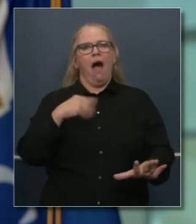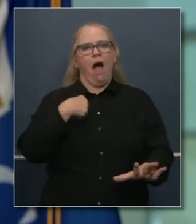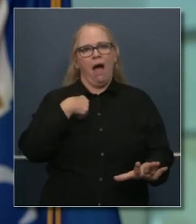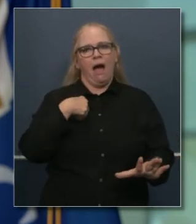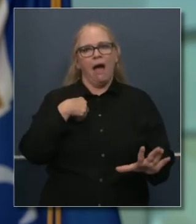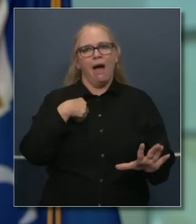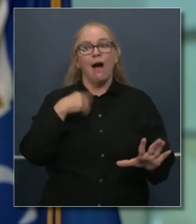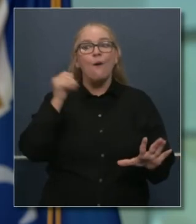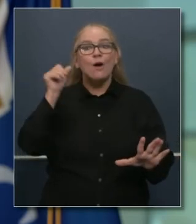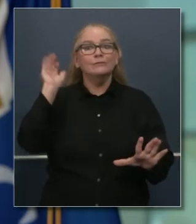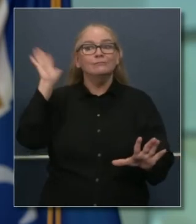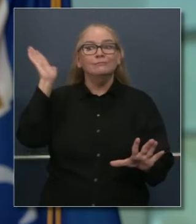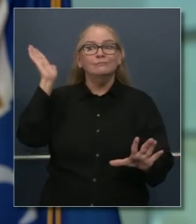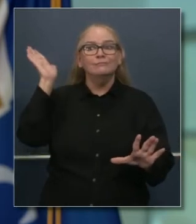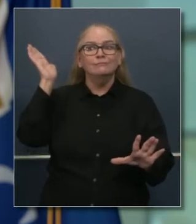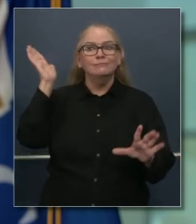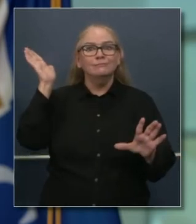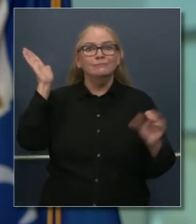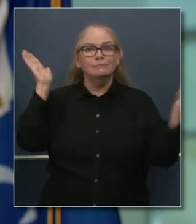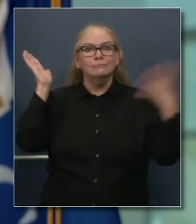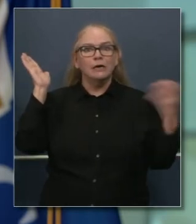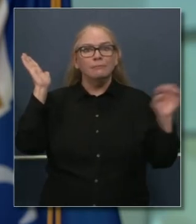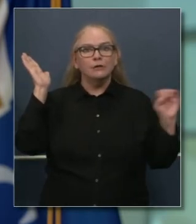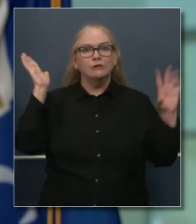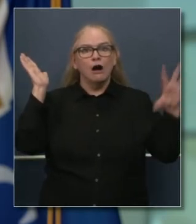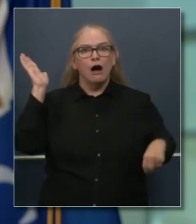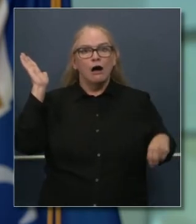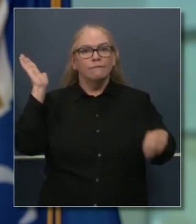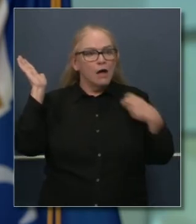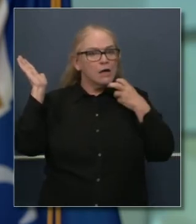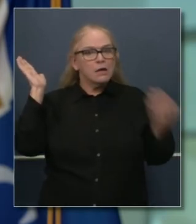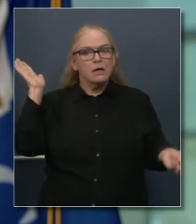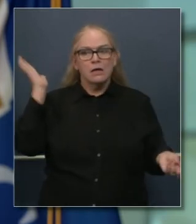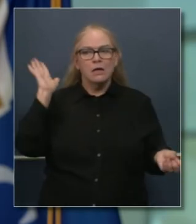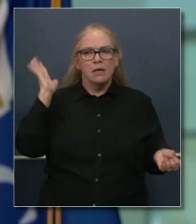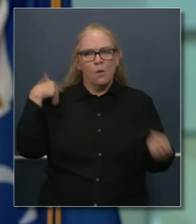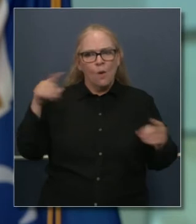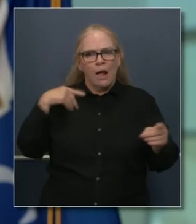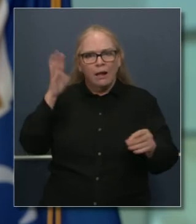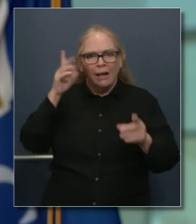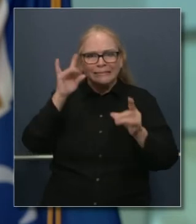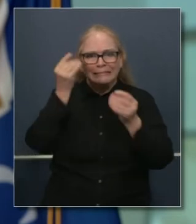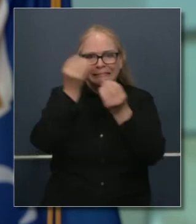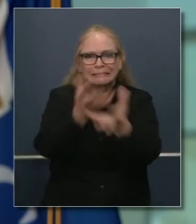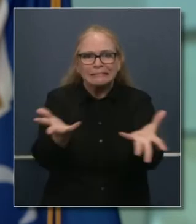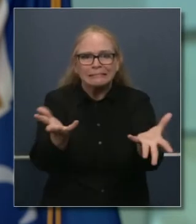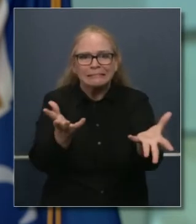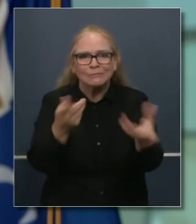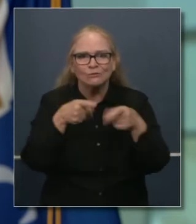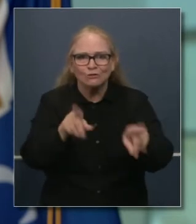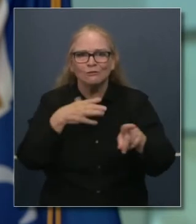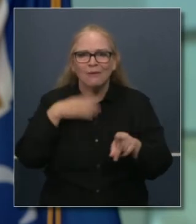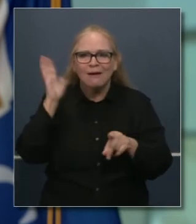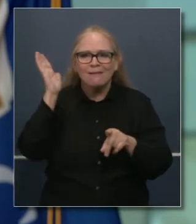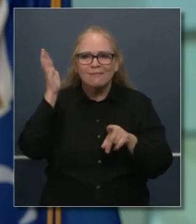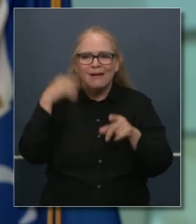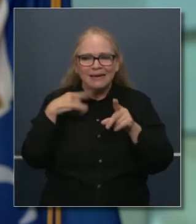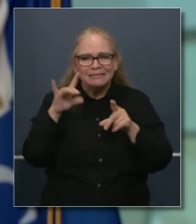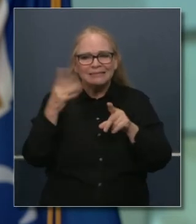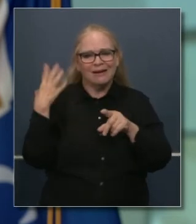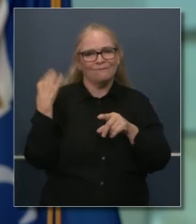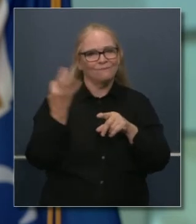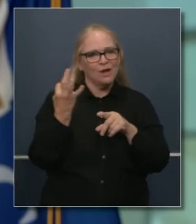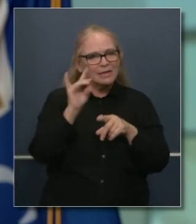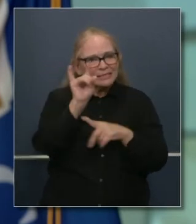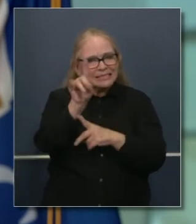interrumpida sobre el alerta flex el viernes y usted tiene toda la razón la gente debió haber sido informada antes